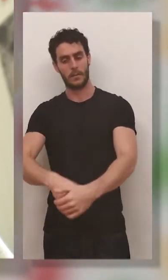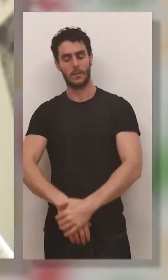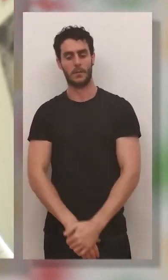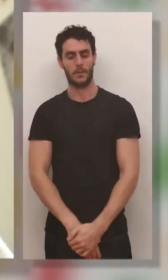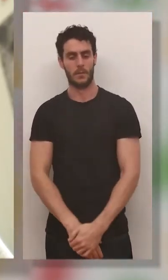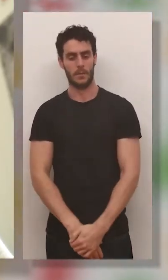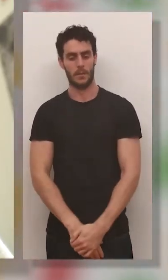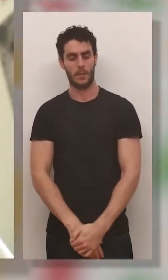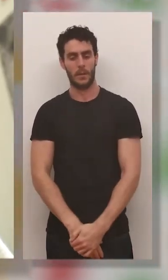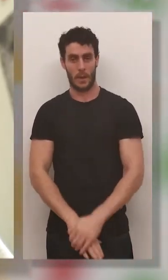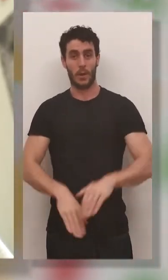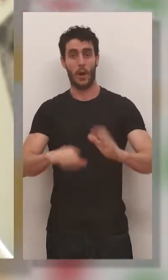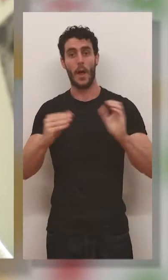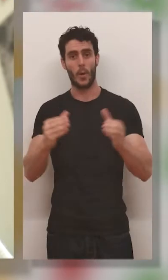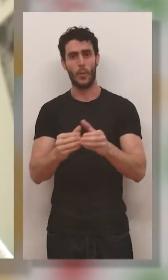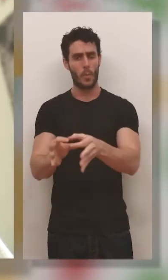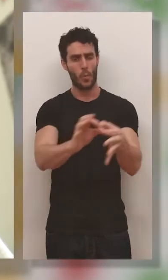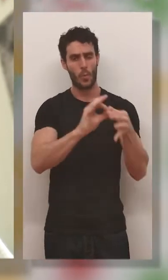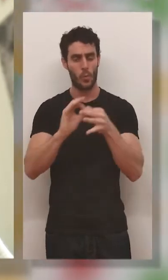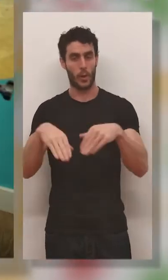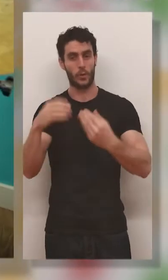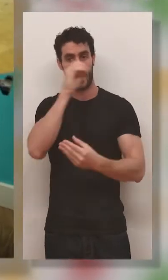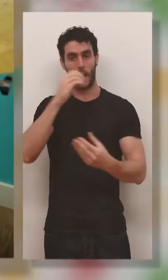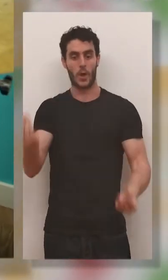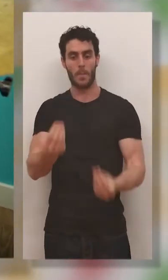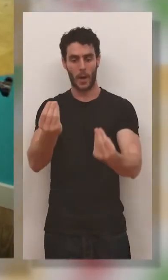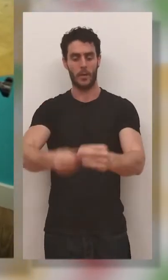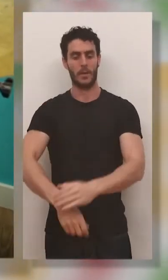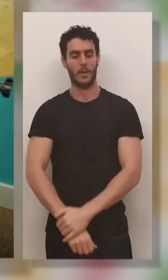para seguir al grupo y no fastidiar la canción.